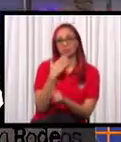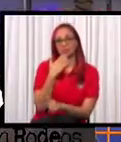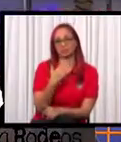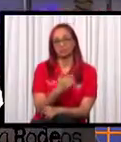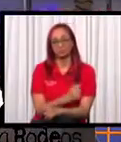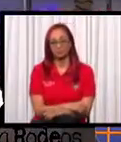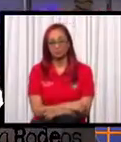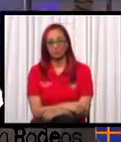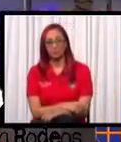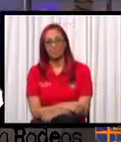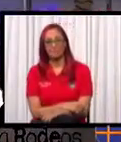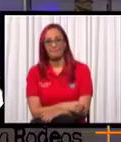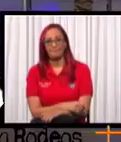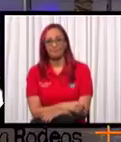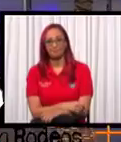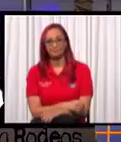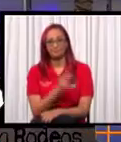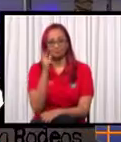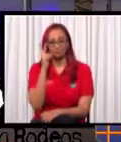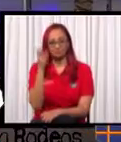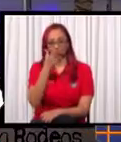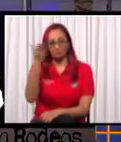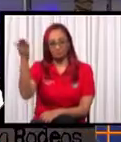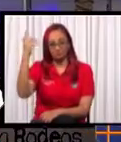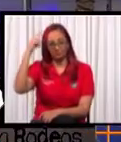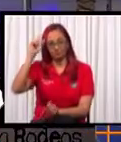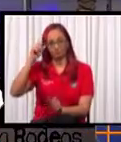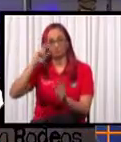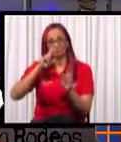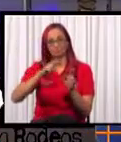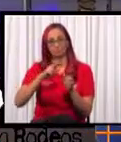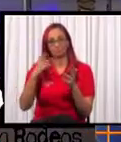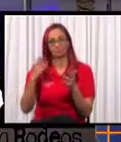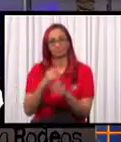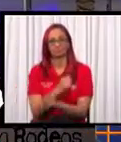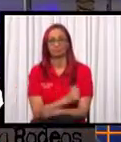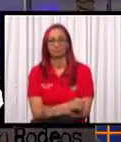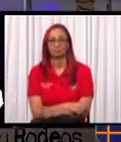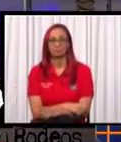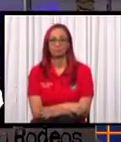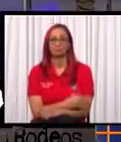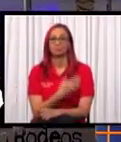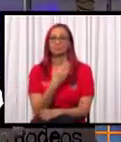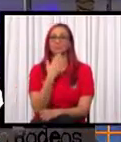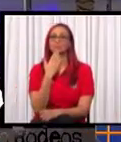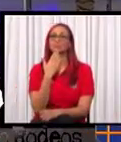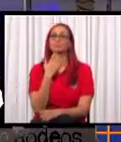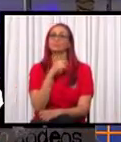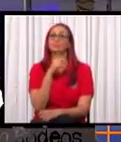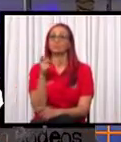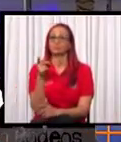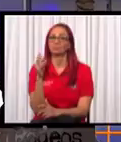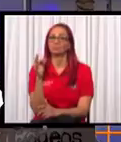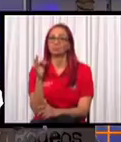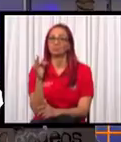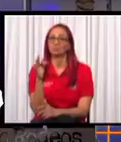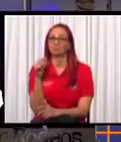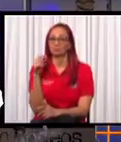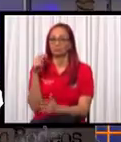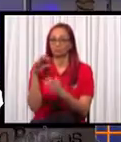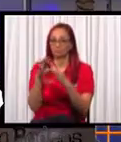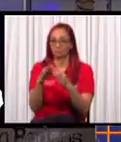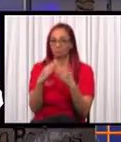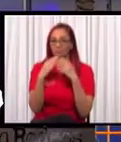gracias, don Alfredo. Les escucho para que le respondan a ambos caballeros. Muchísimas gracias más bien a don Dagoberto y a don Alfredo